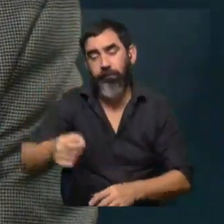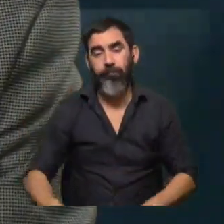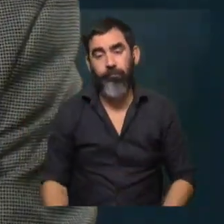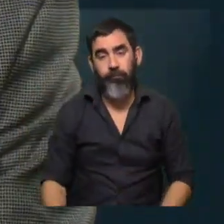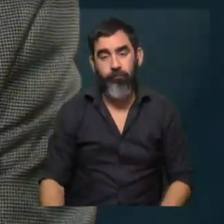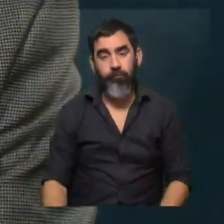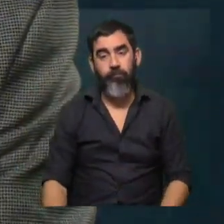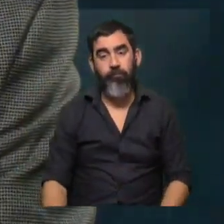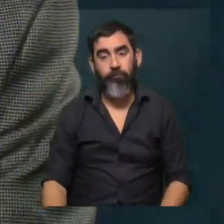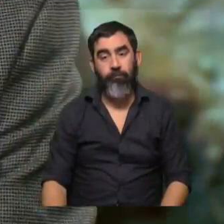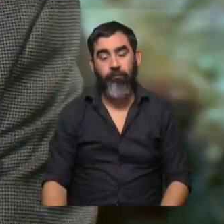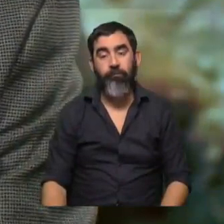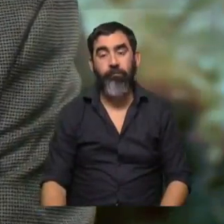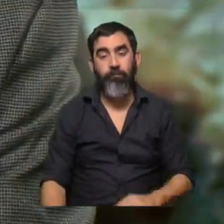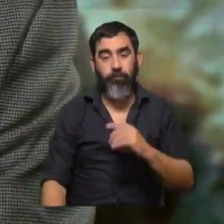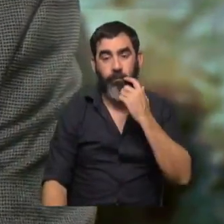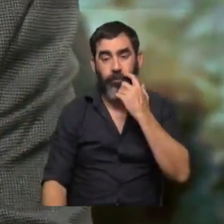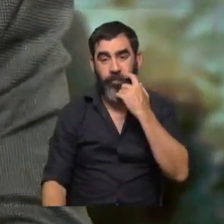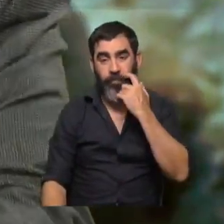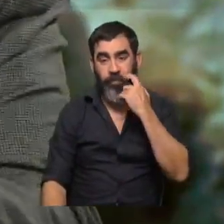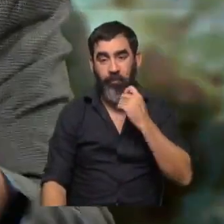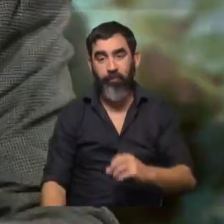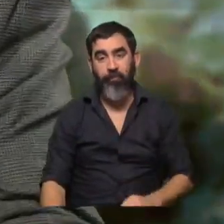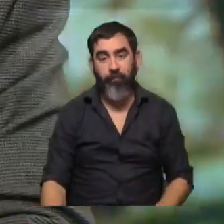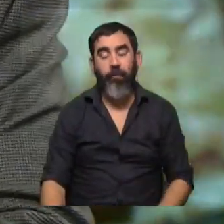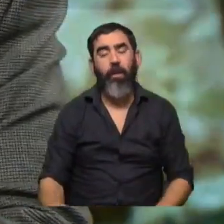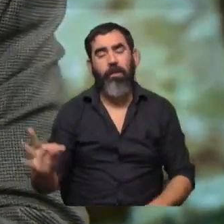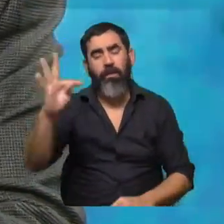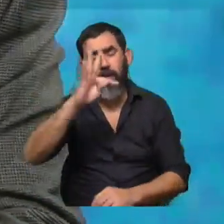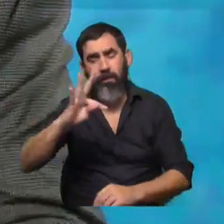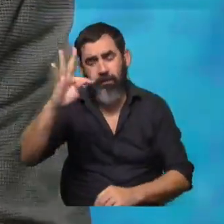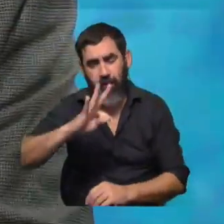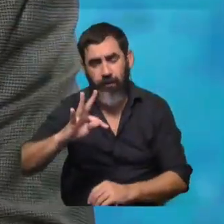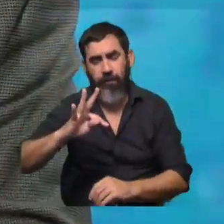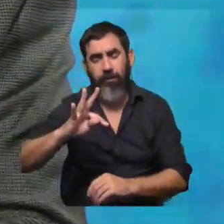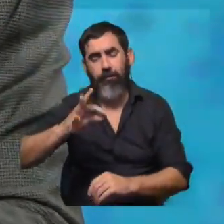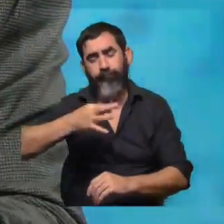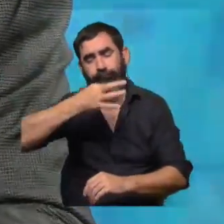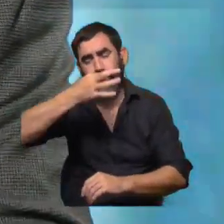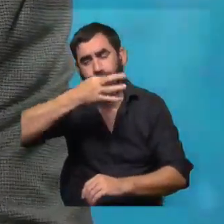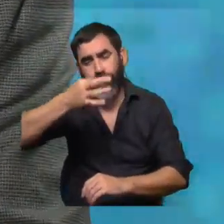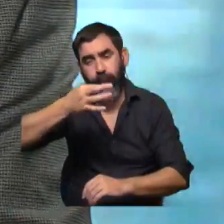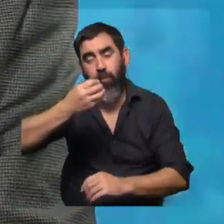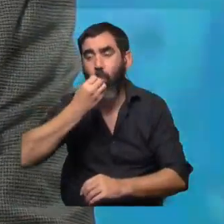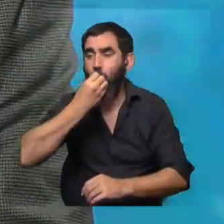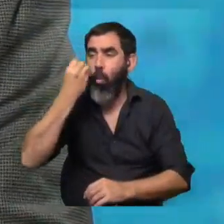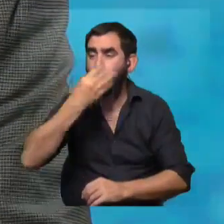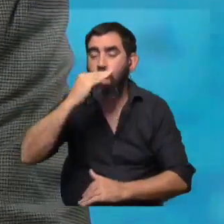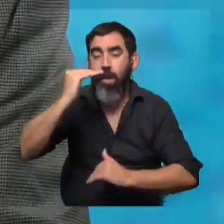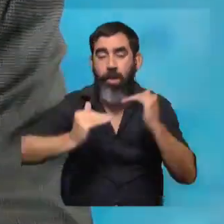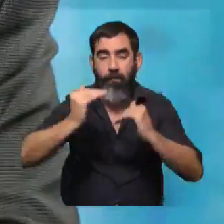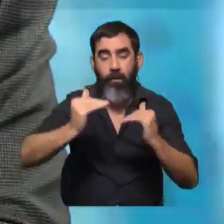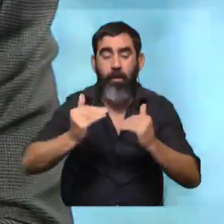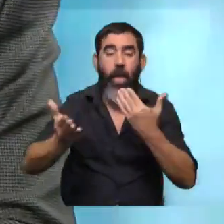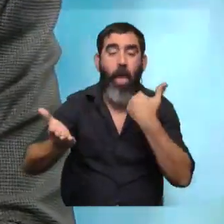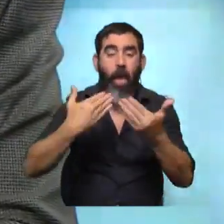6 o 7 clases magistrales, donde talleres, fue un encuentro de altísimo nivel, en el que hablamos